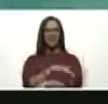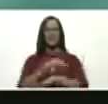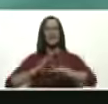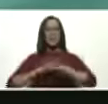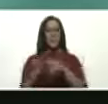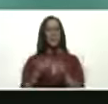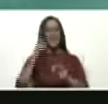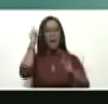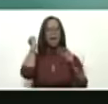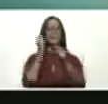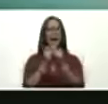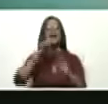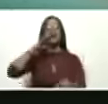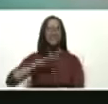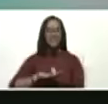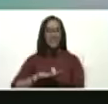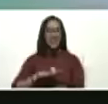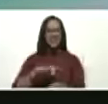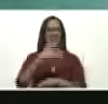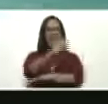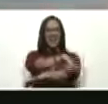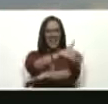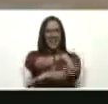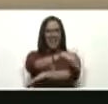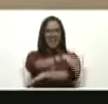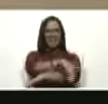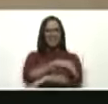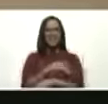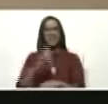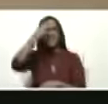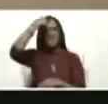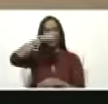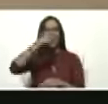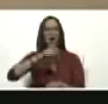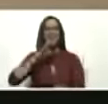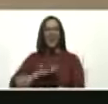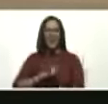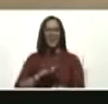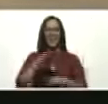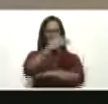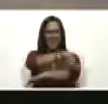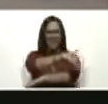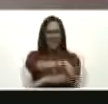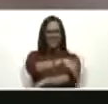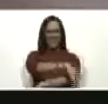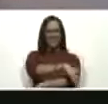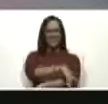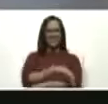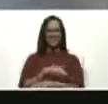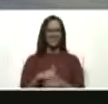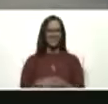la esperanza está y el pueblo está.